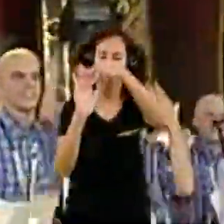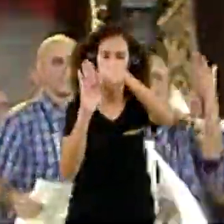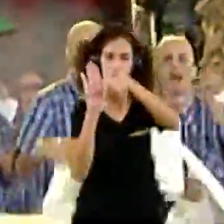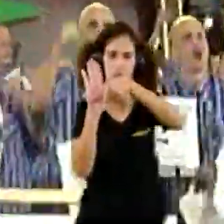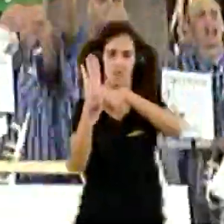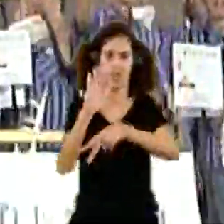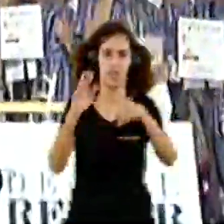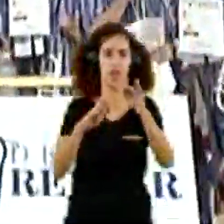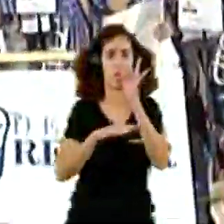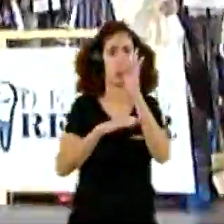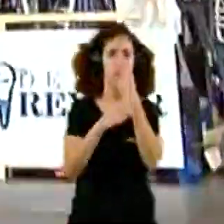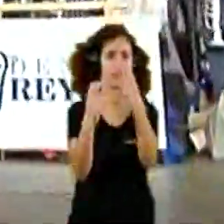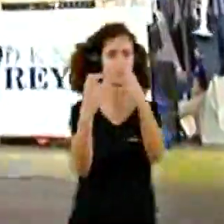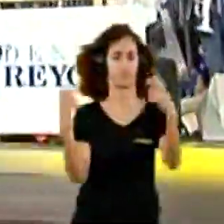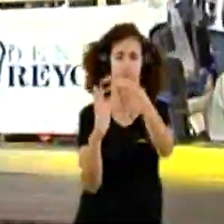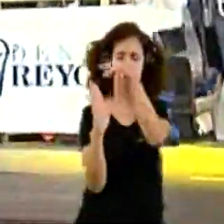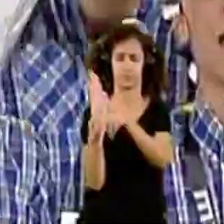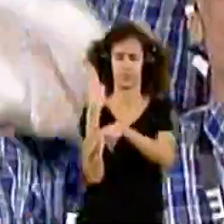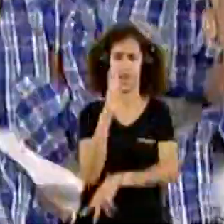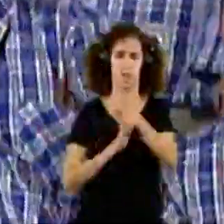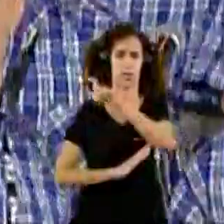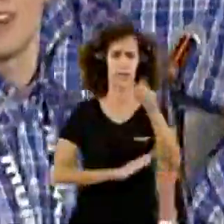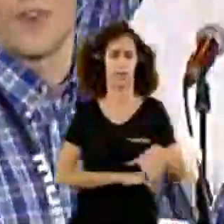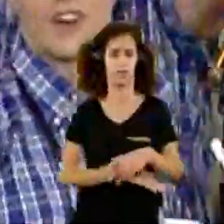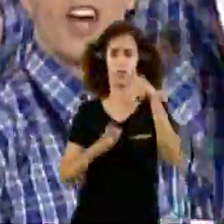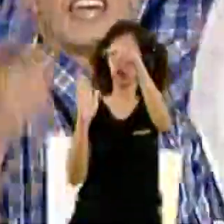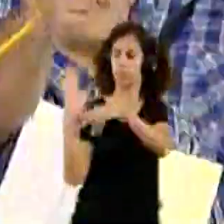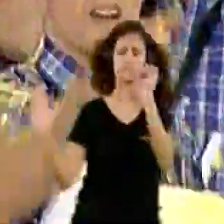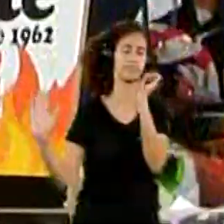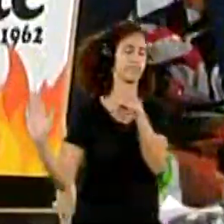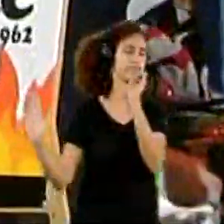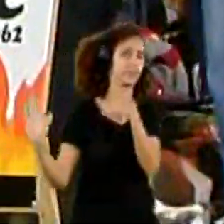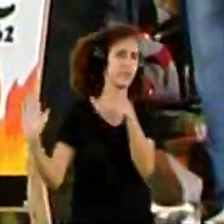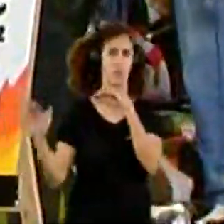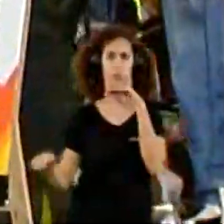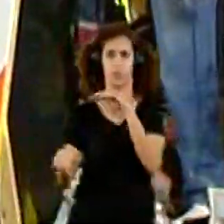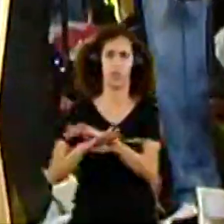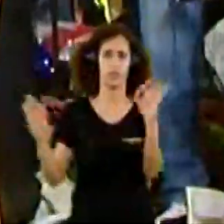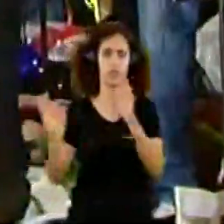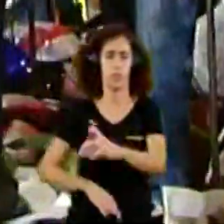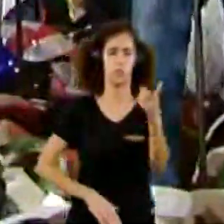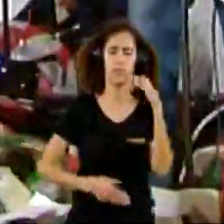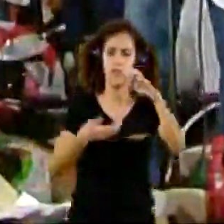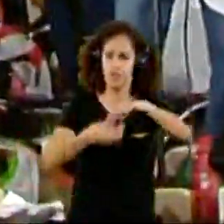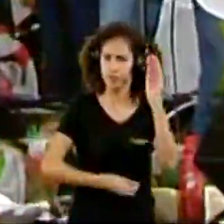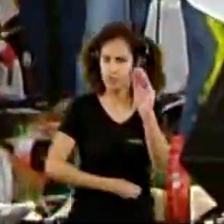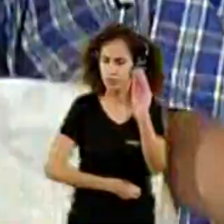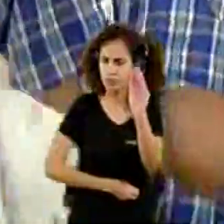lo tiene claro. Y hay gente con mucho morro que se la pasa por el morro. Y por eso, cuñado, quisiera